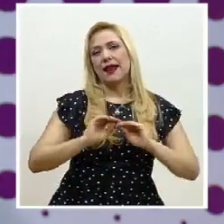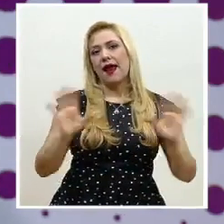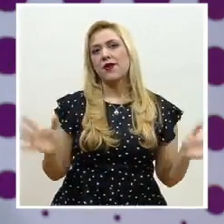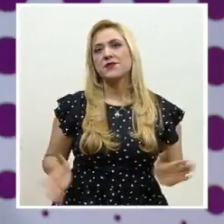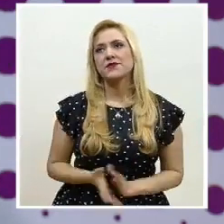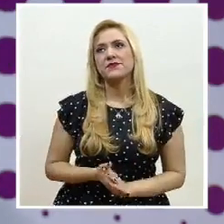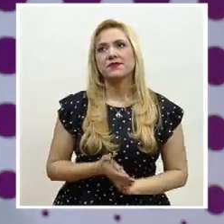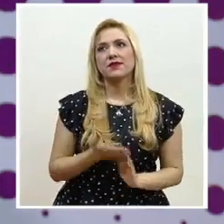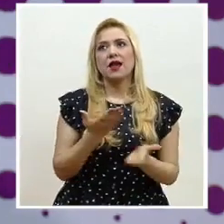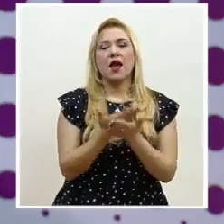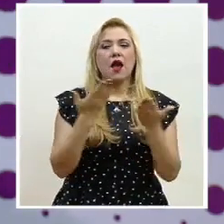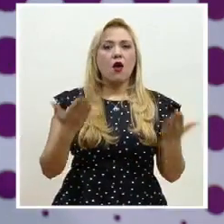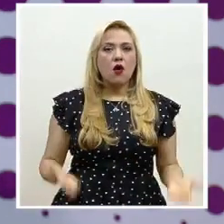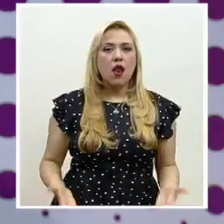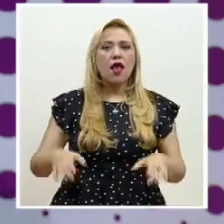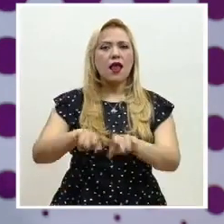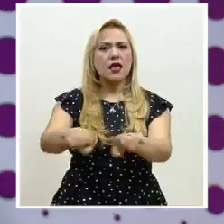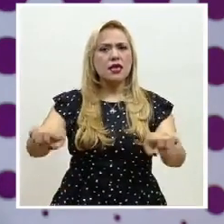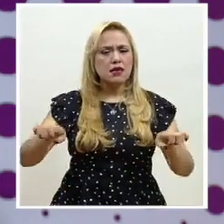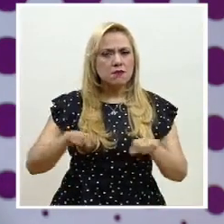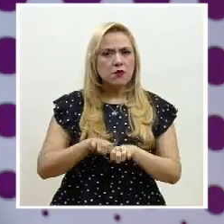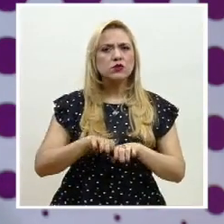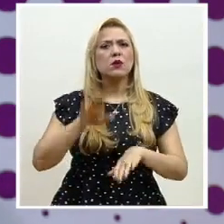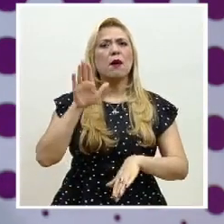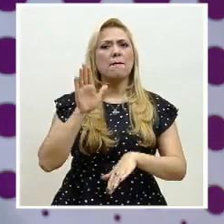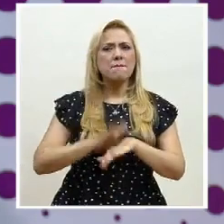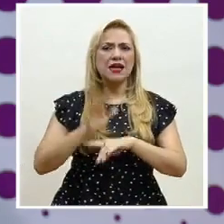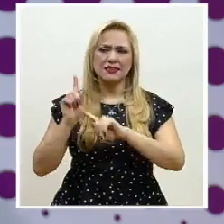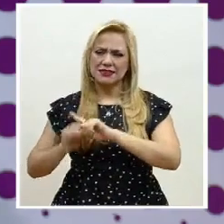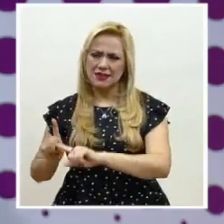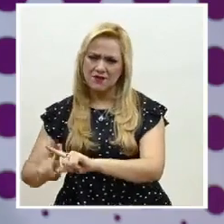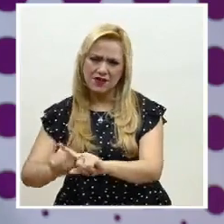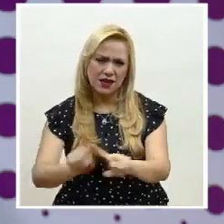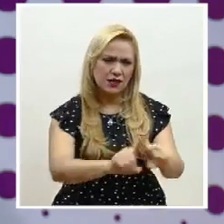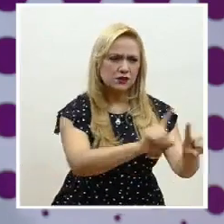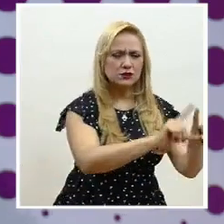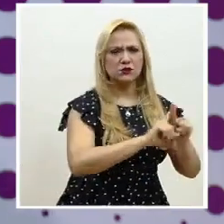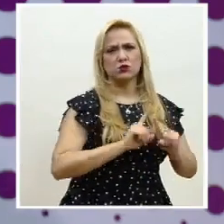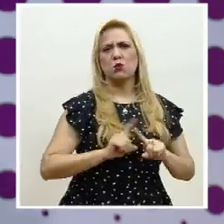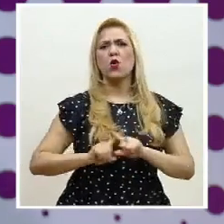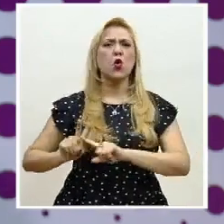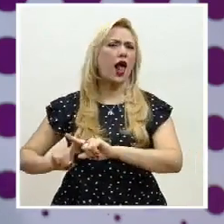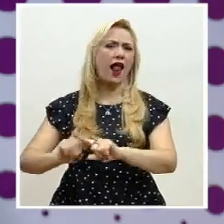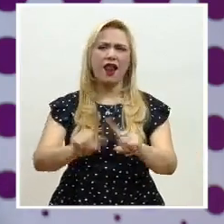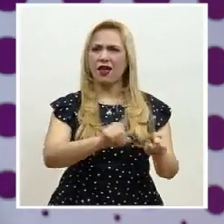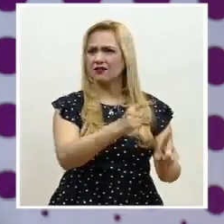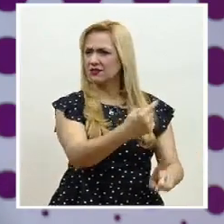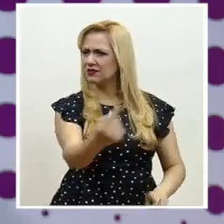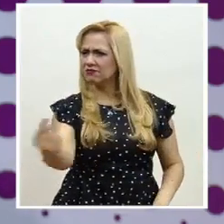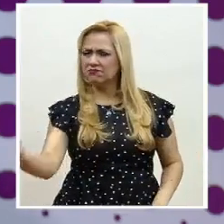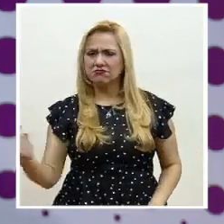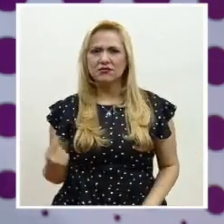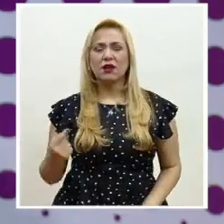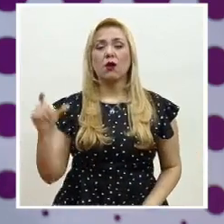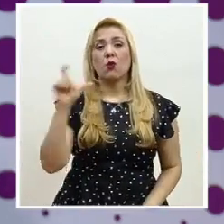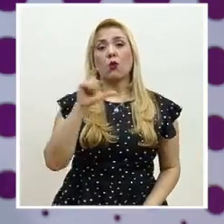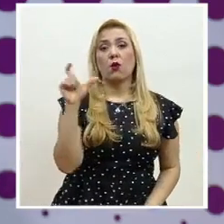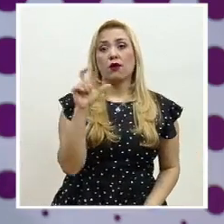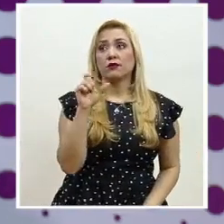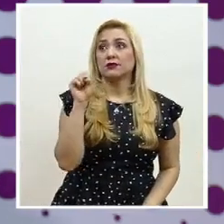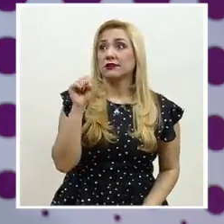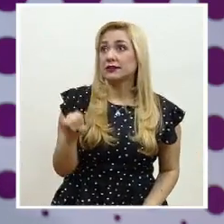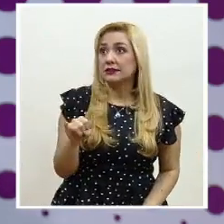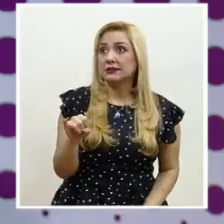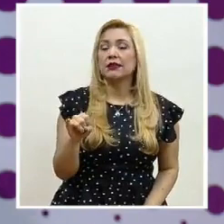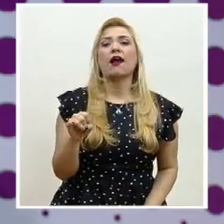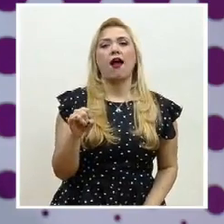ahora ponencias más plurales, en donde el proceso de discusión, cuando se permite dar, mi